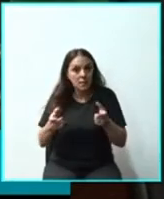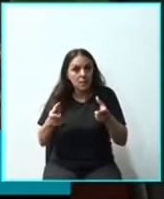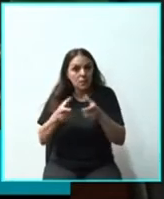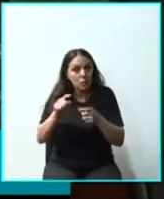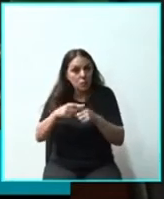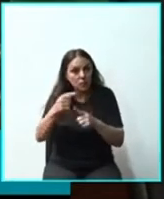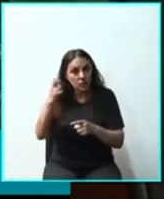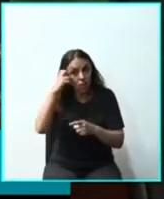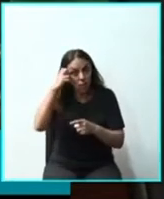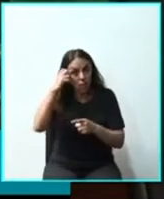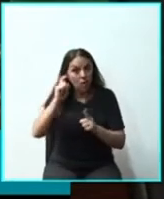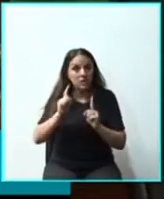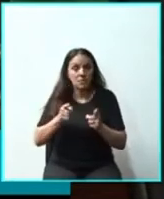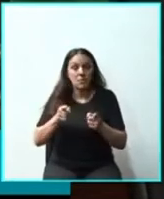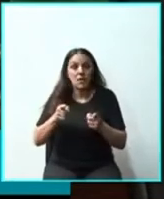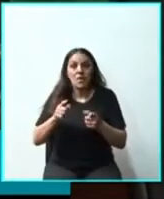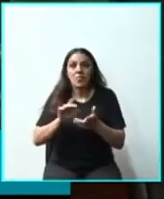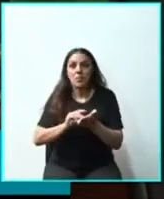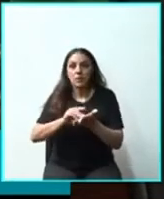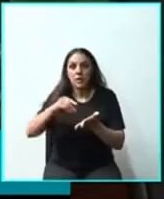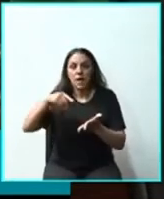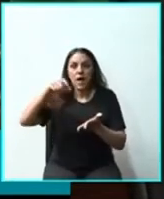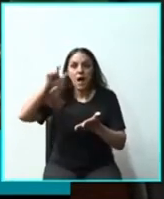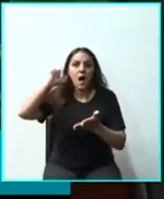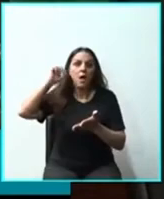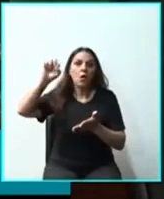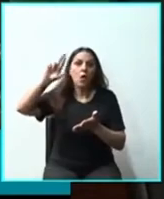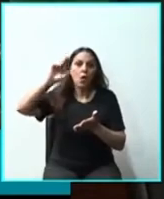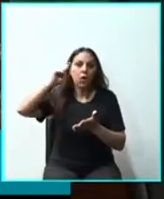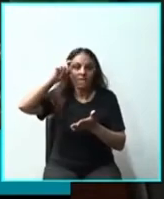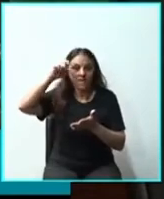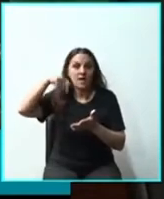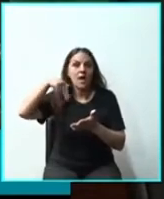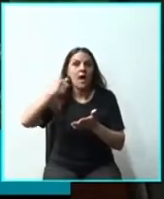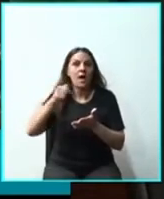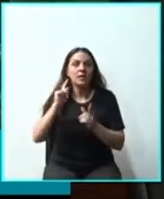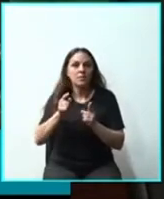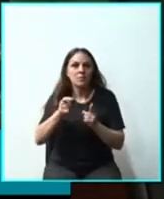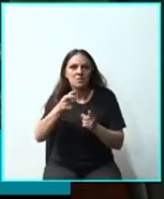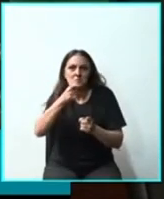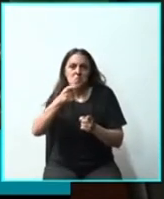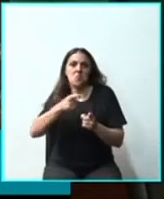diputada Inés Gorbea. Recibimos sugerencias también de la